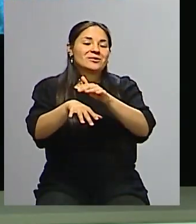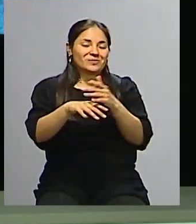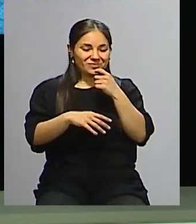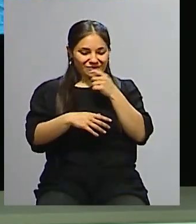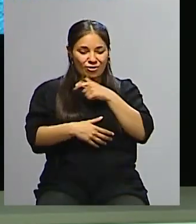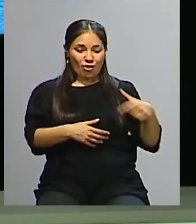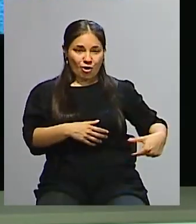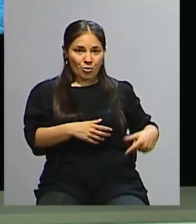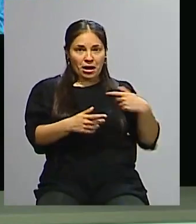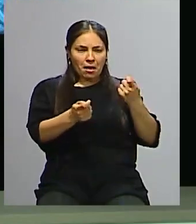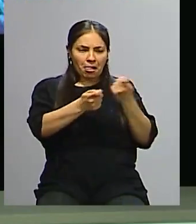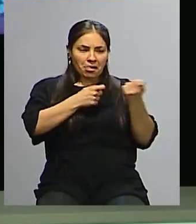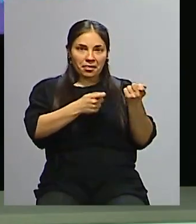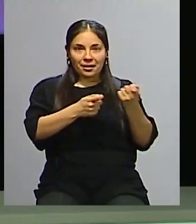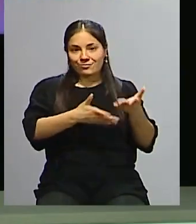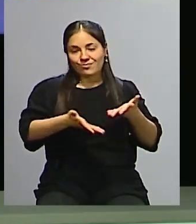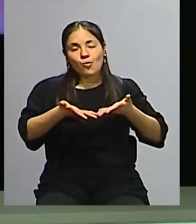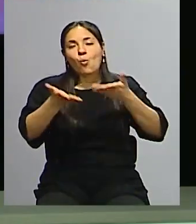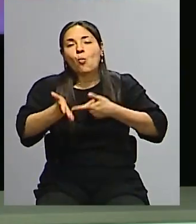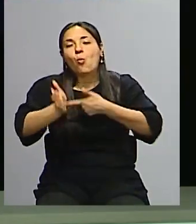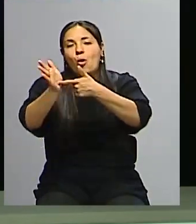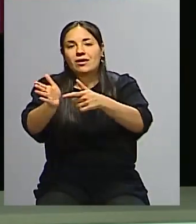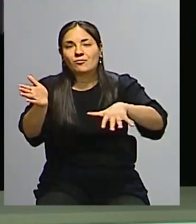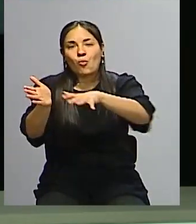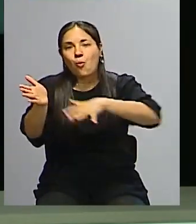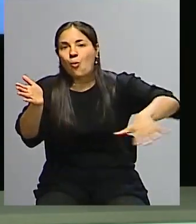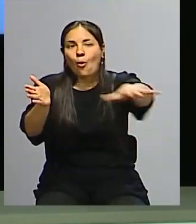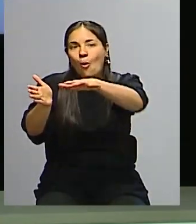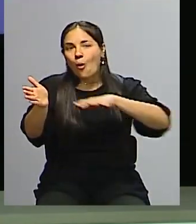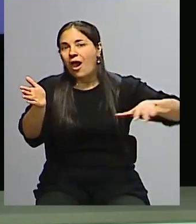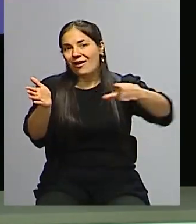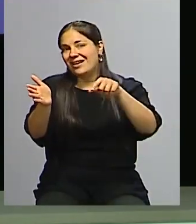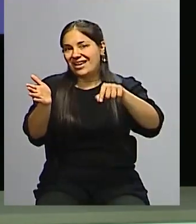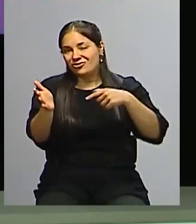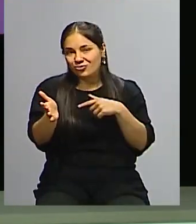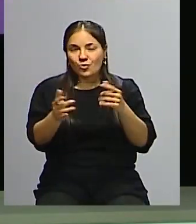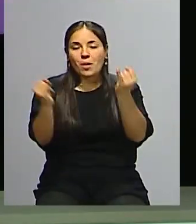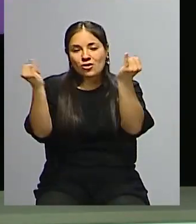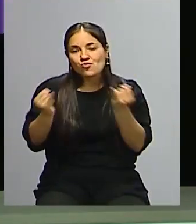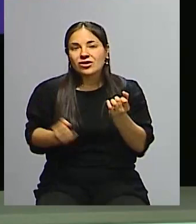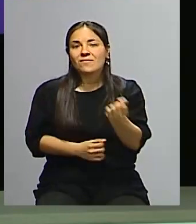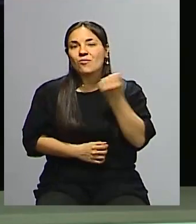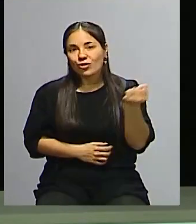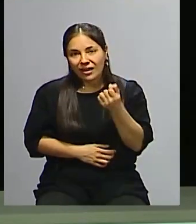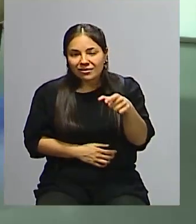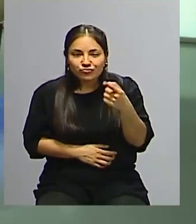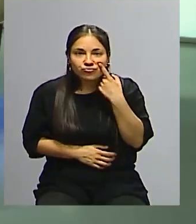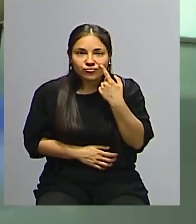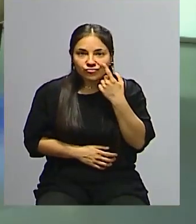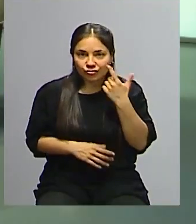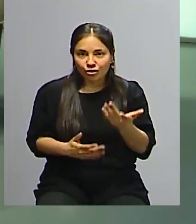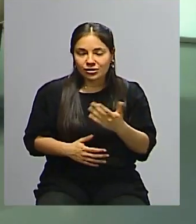fondos que se le traen coactivamente, es justamente a ese pueblo, a esa comunidad. De ahí la importancia del presupuesto. Mónica,